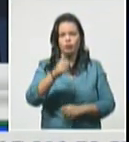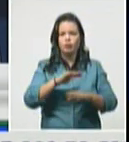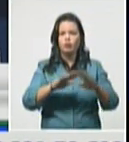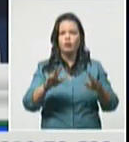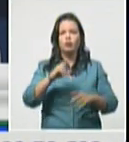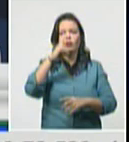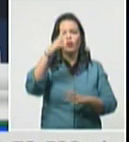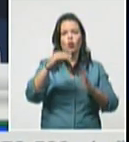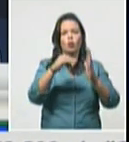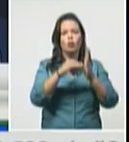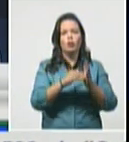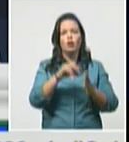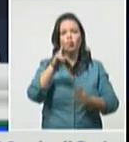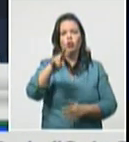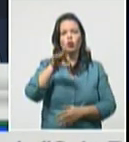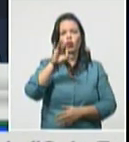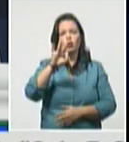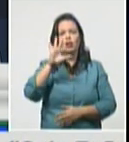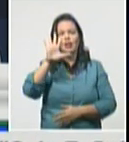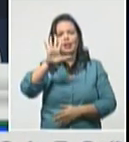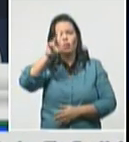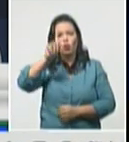2.285 pacientes de los